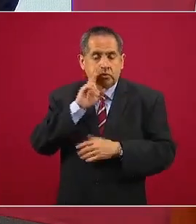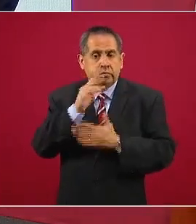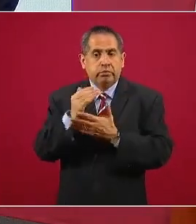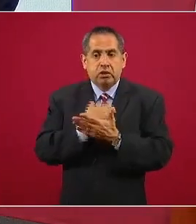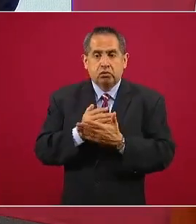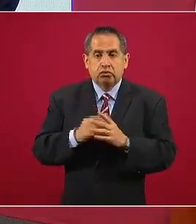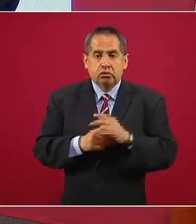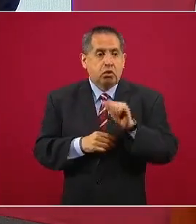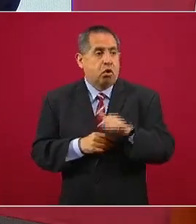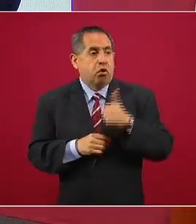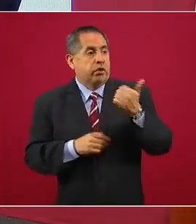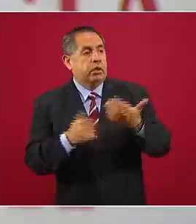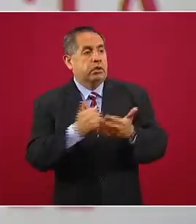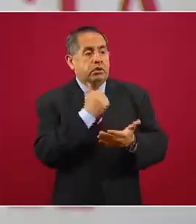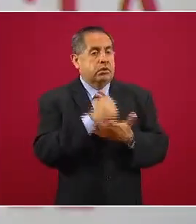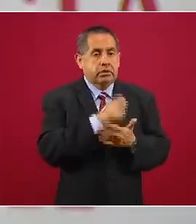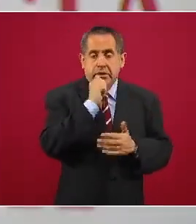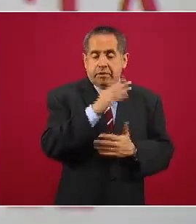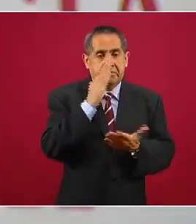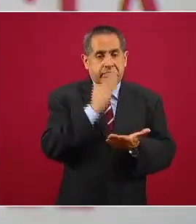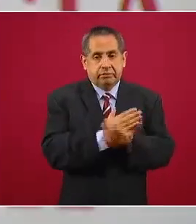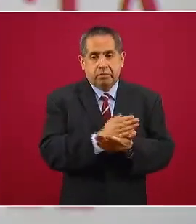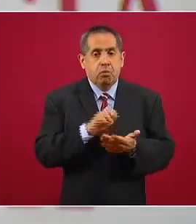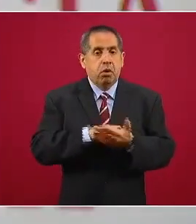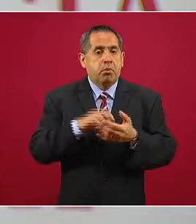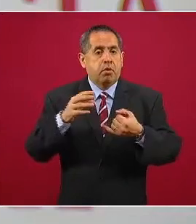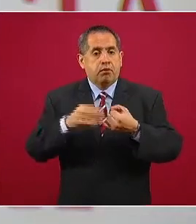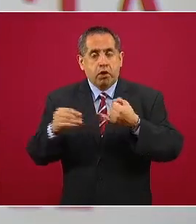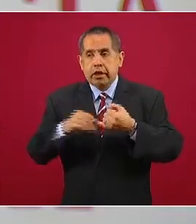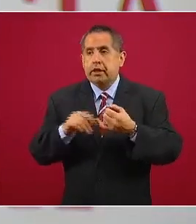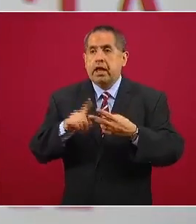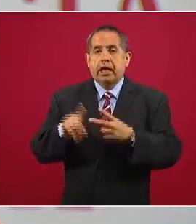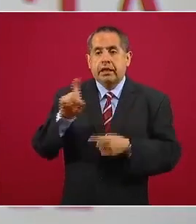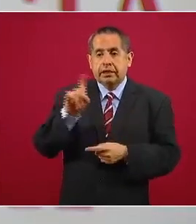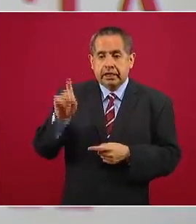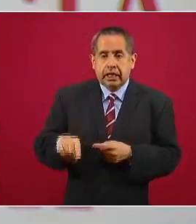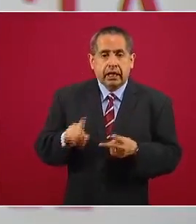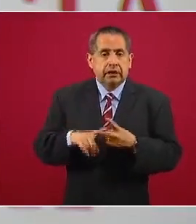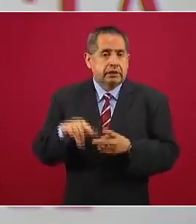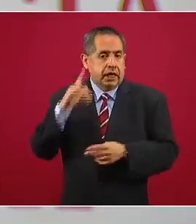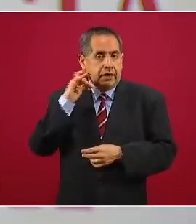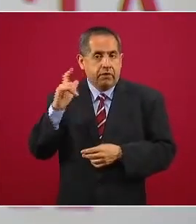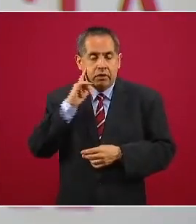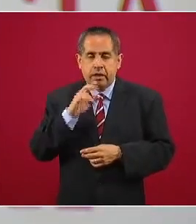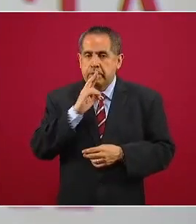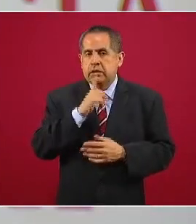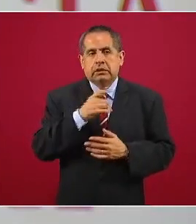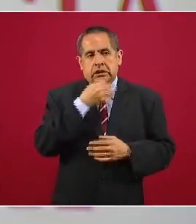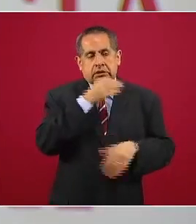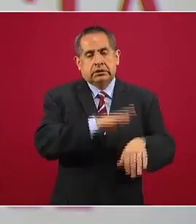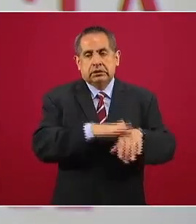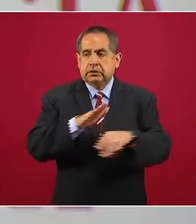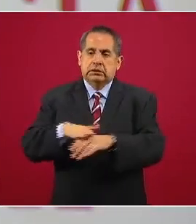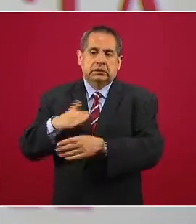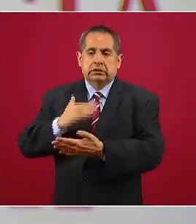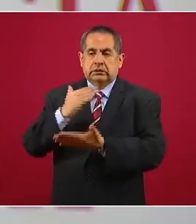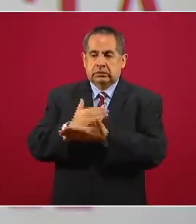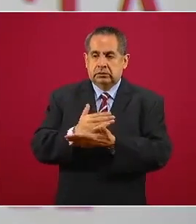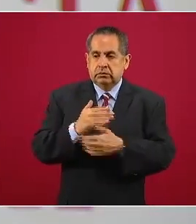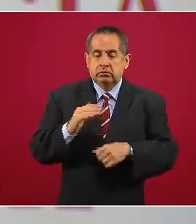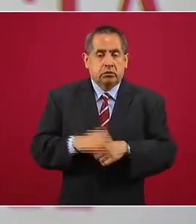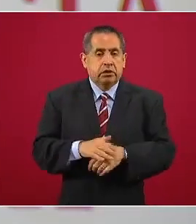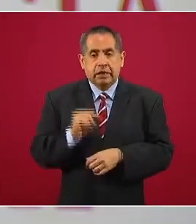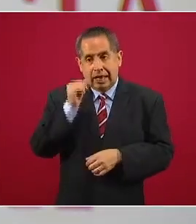Probablemente en otras ciudades de Estados Unidos también, en Florida, Texas y probablemente California. Pero bueno, estos son los trabajos hasta el